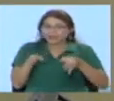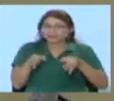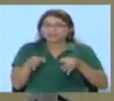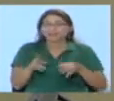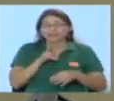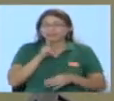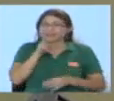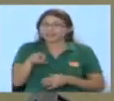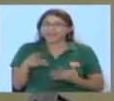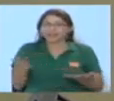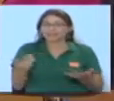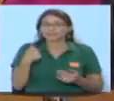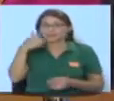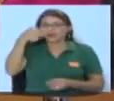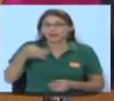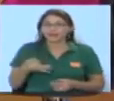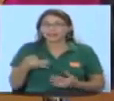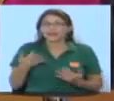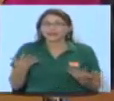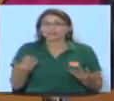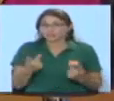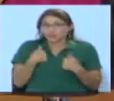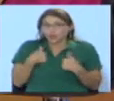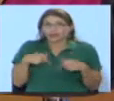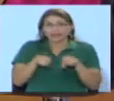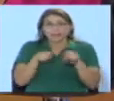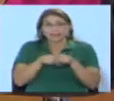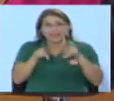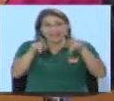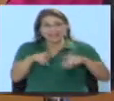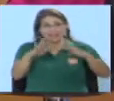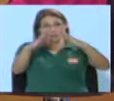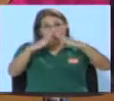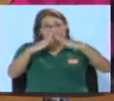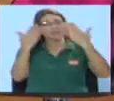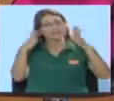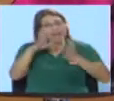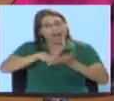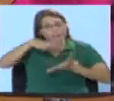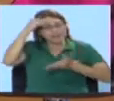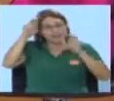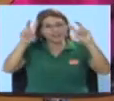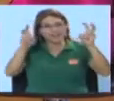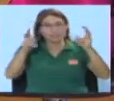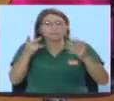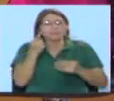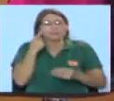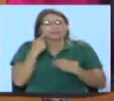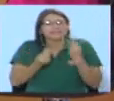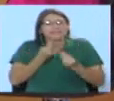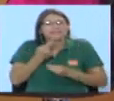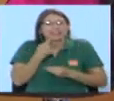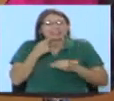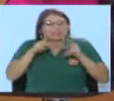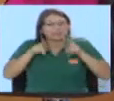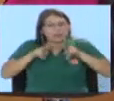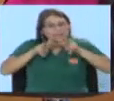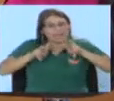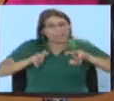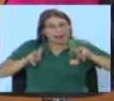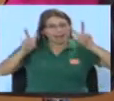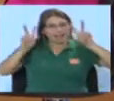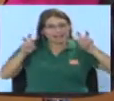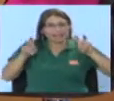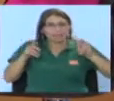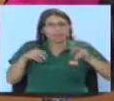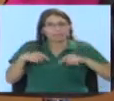sido de verdad, yo creo que tanto yo como la gente en casa ha aprendido mucho sobre el tema y vamos entonces a ver qué nos tienen que decir nuestros analistas que